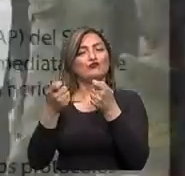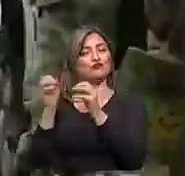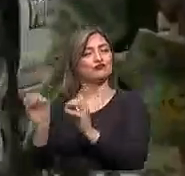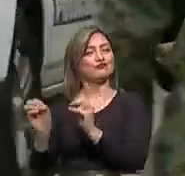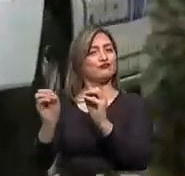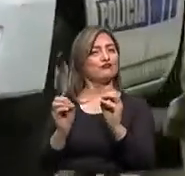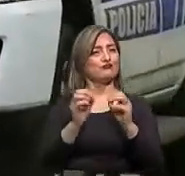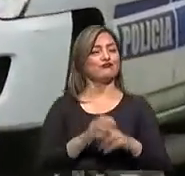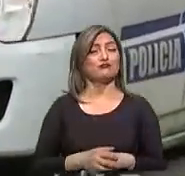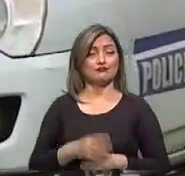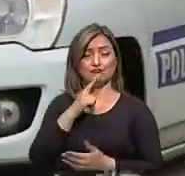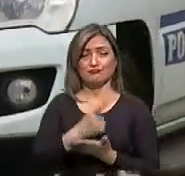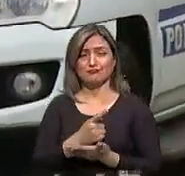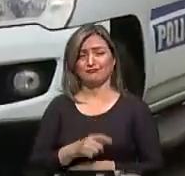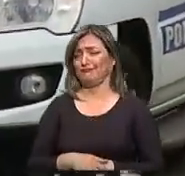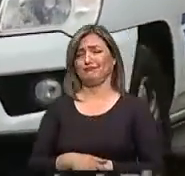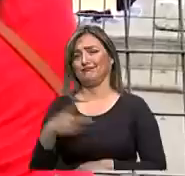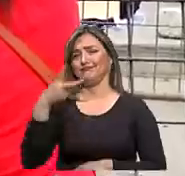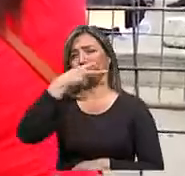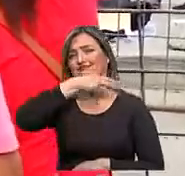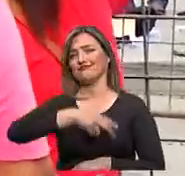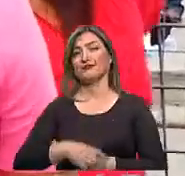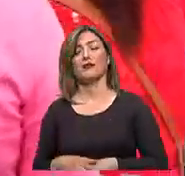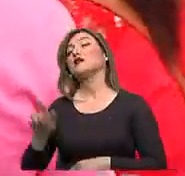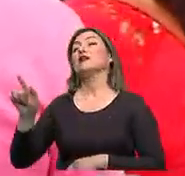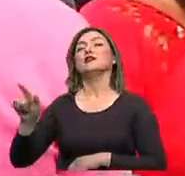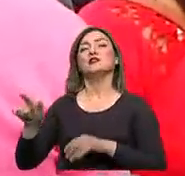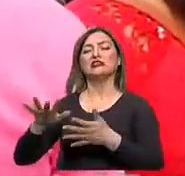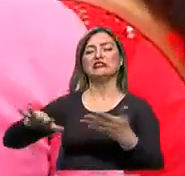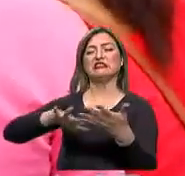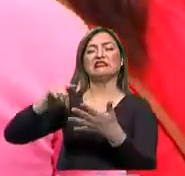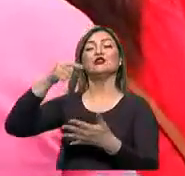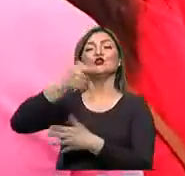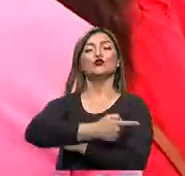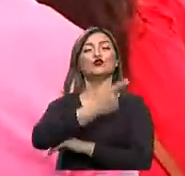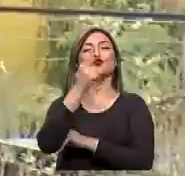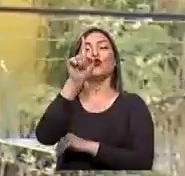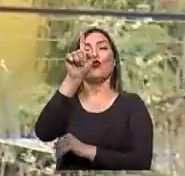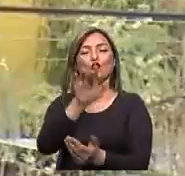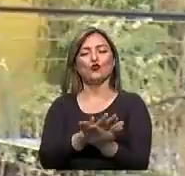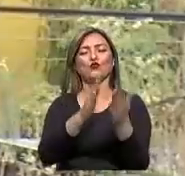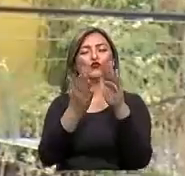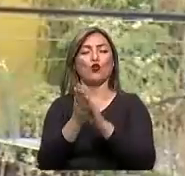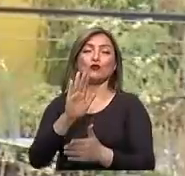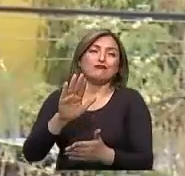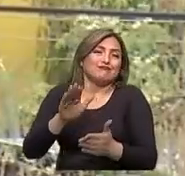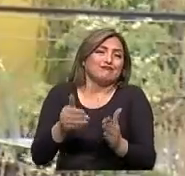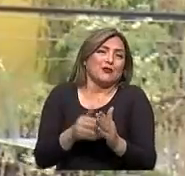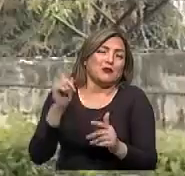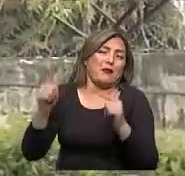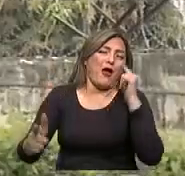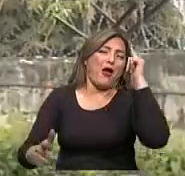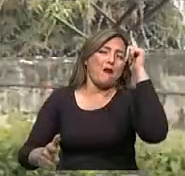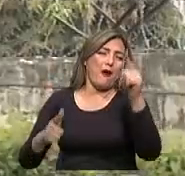orden. Pero no, nada estaba en orden. Y eso se evidenciaría al día siguiente, 1 de noviembre. Nuevamente